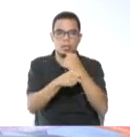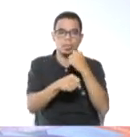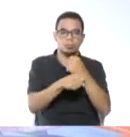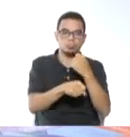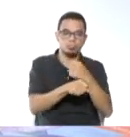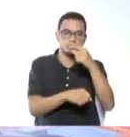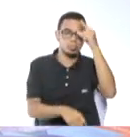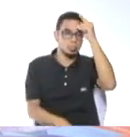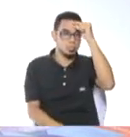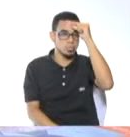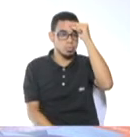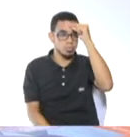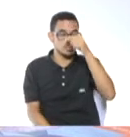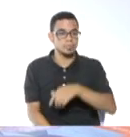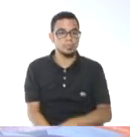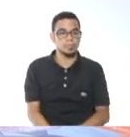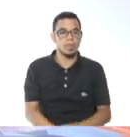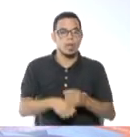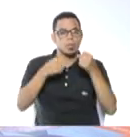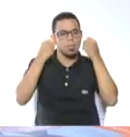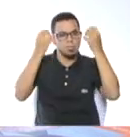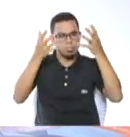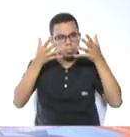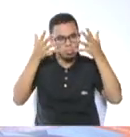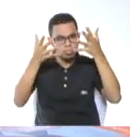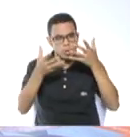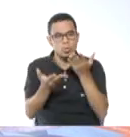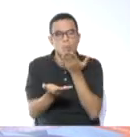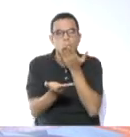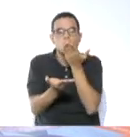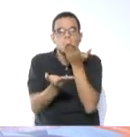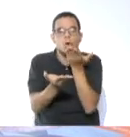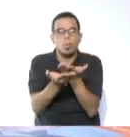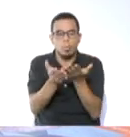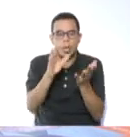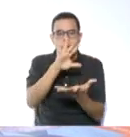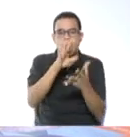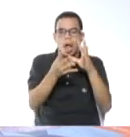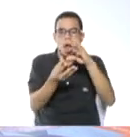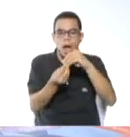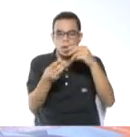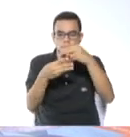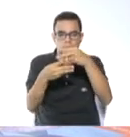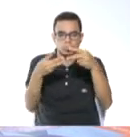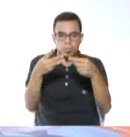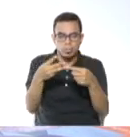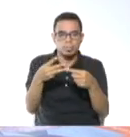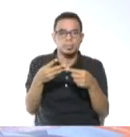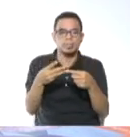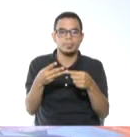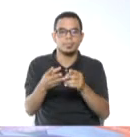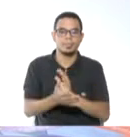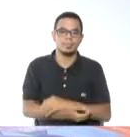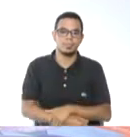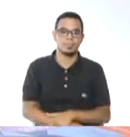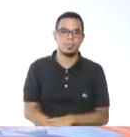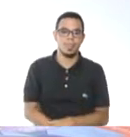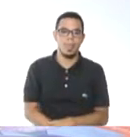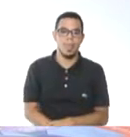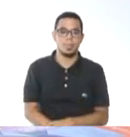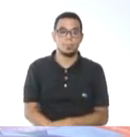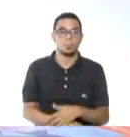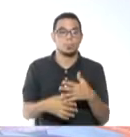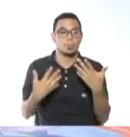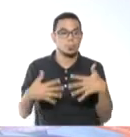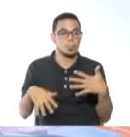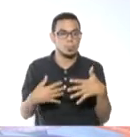laboral. Le vamos a llevar orientaciones, recomendaciones y adaptaciones curriculares. Y qué maravilloso el programa del